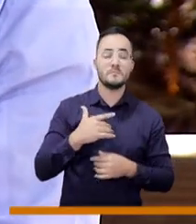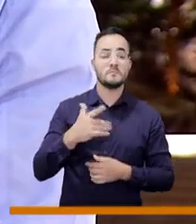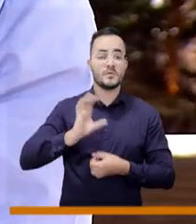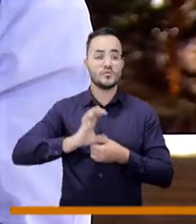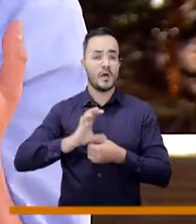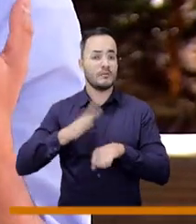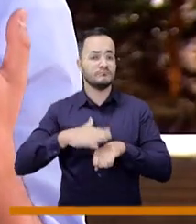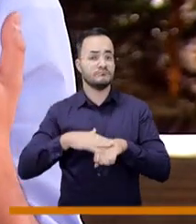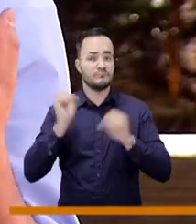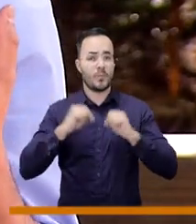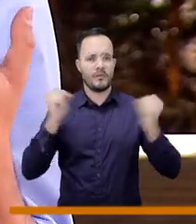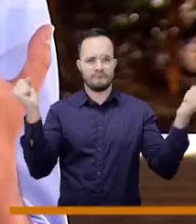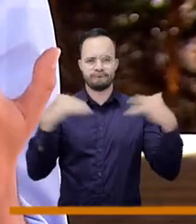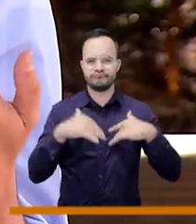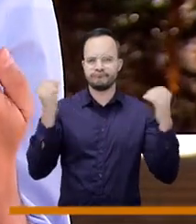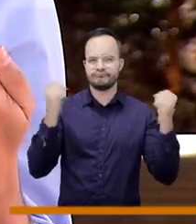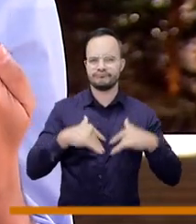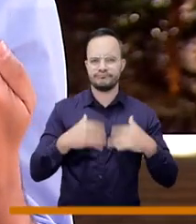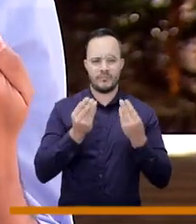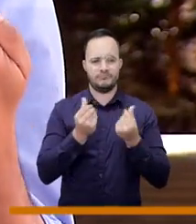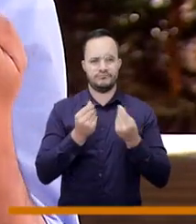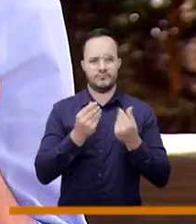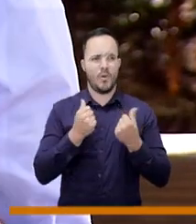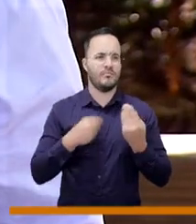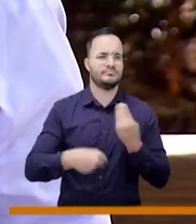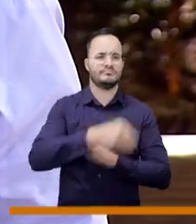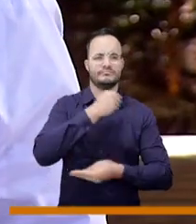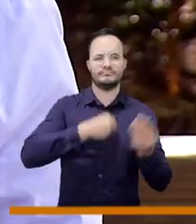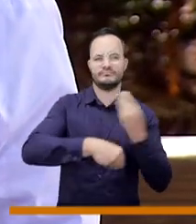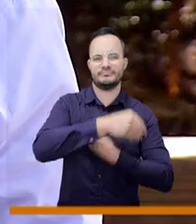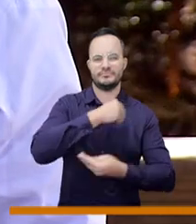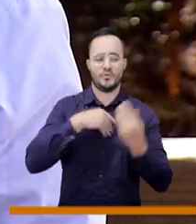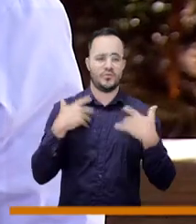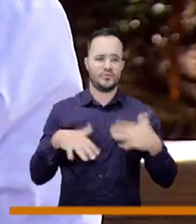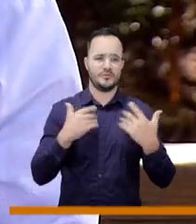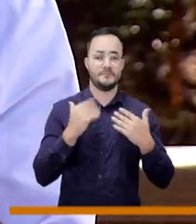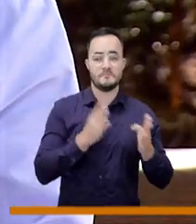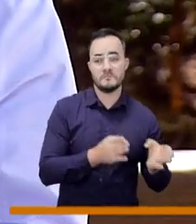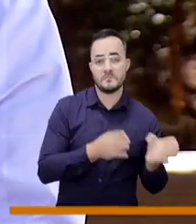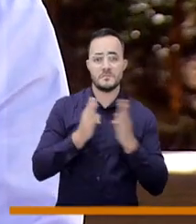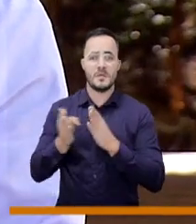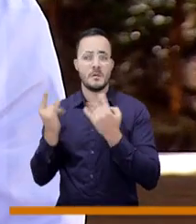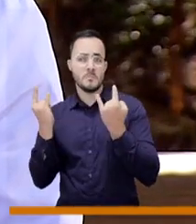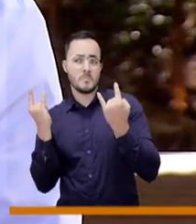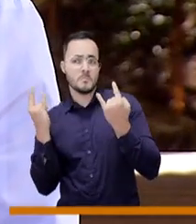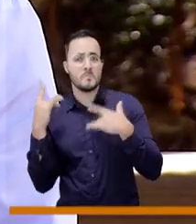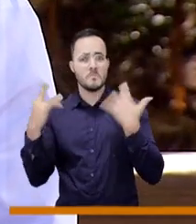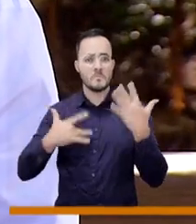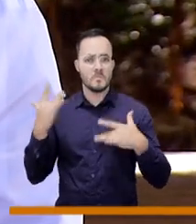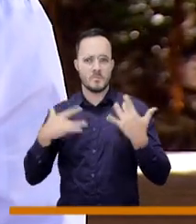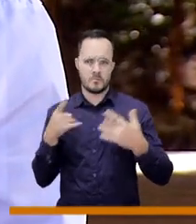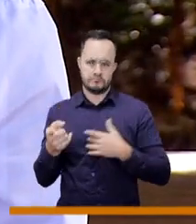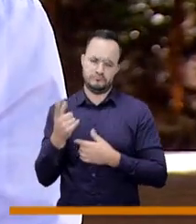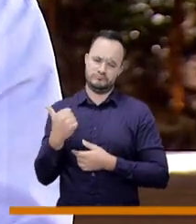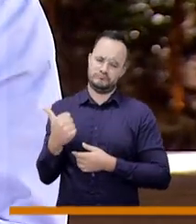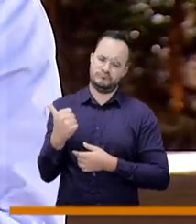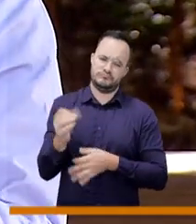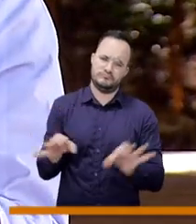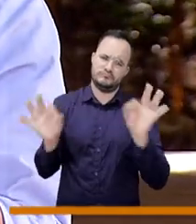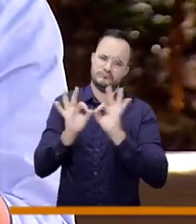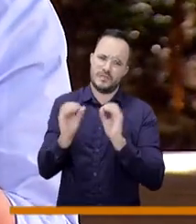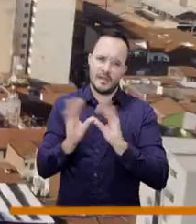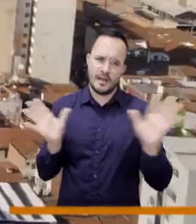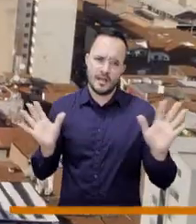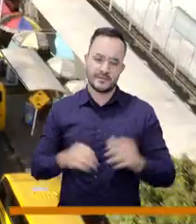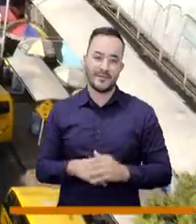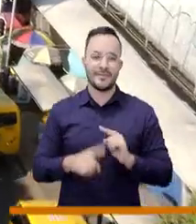le permite a la ciudad recibir una derrama económica muy importante. Claro que el turismo de ocio también es importante, pero el